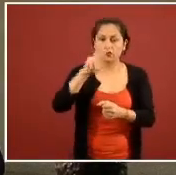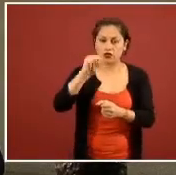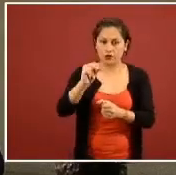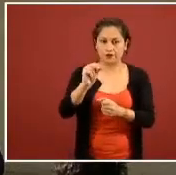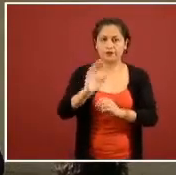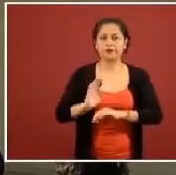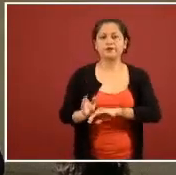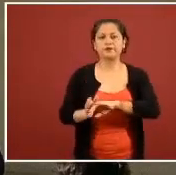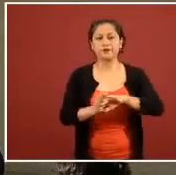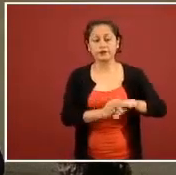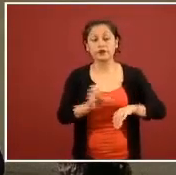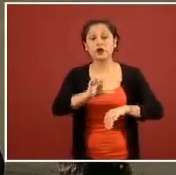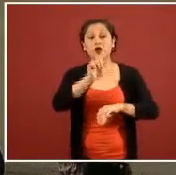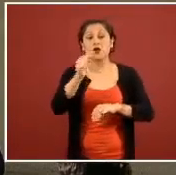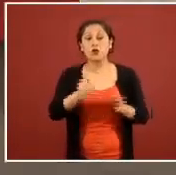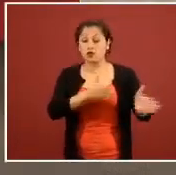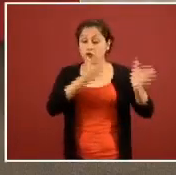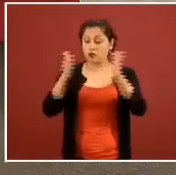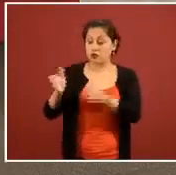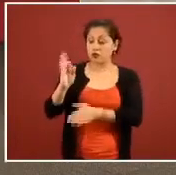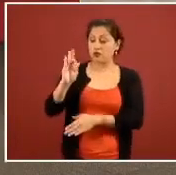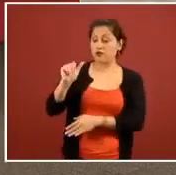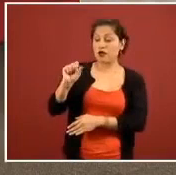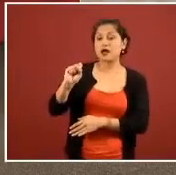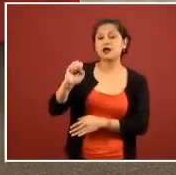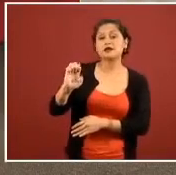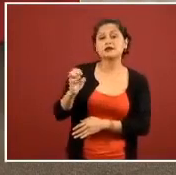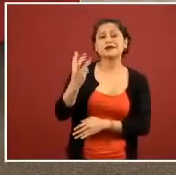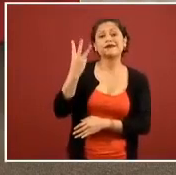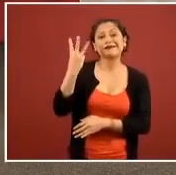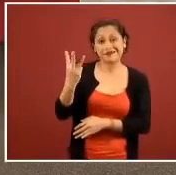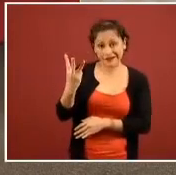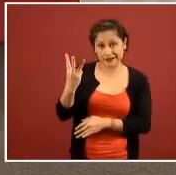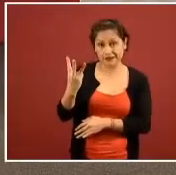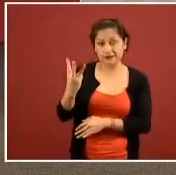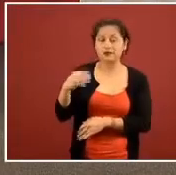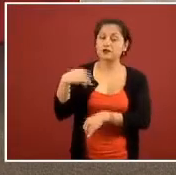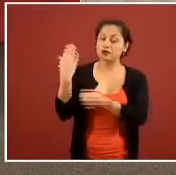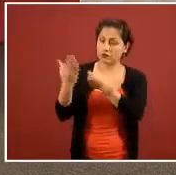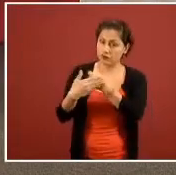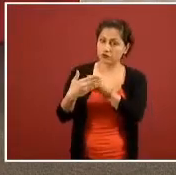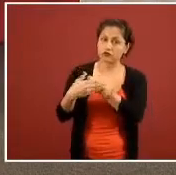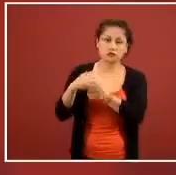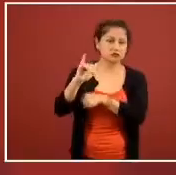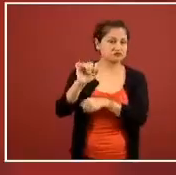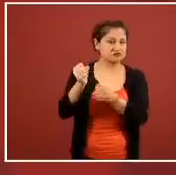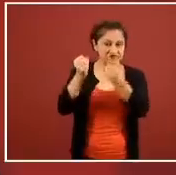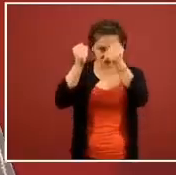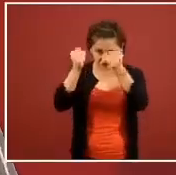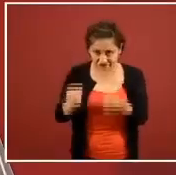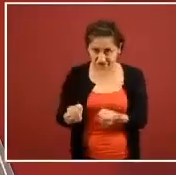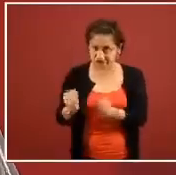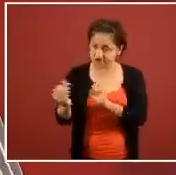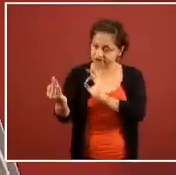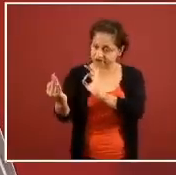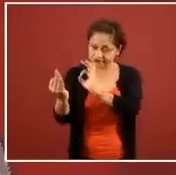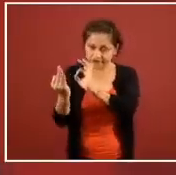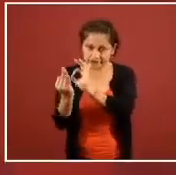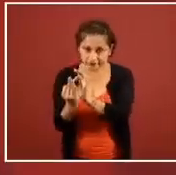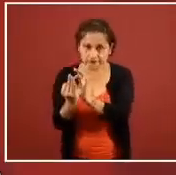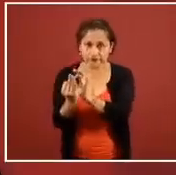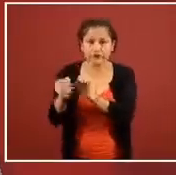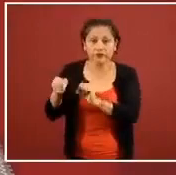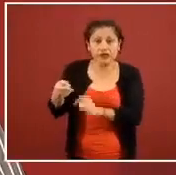3, a la que irremediablemente vamos a llegar, como lo decimos todos los días, y vamos a llegar muy pronto, se caracteriza por